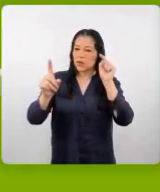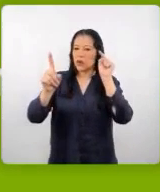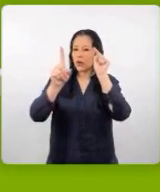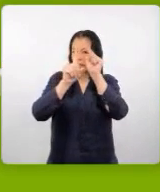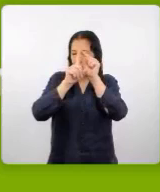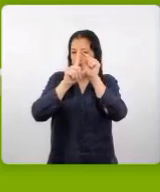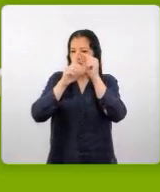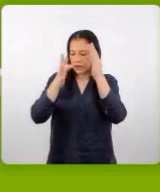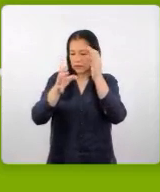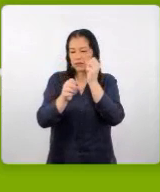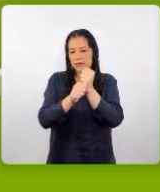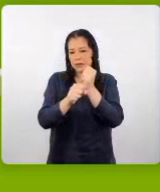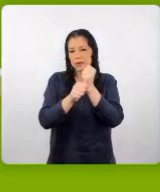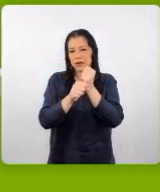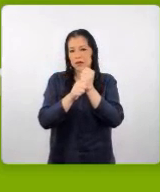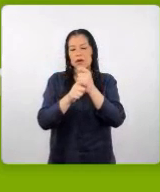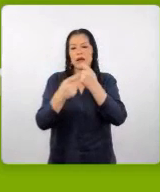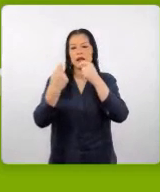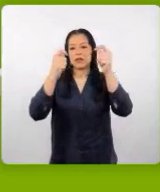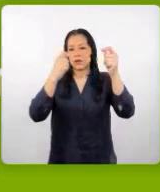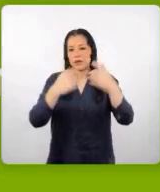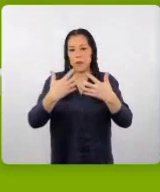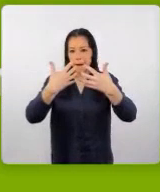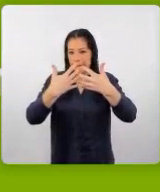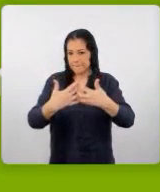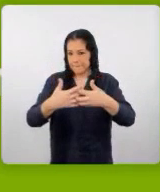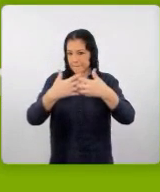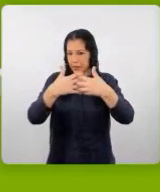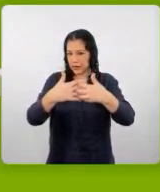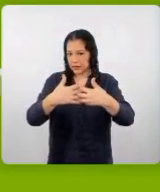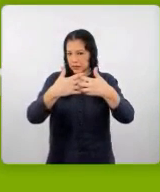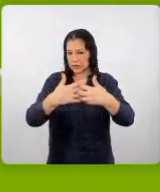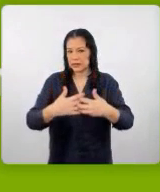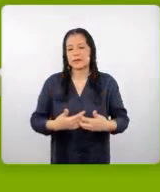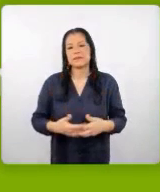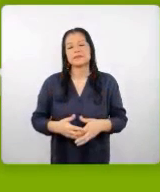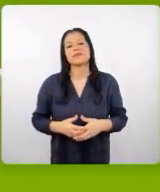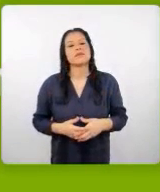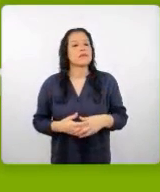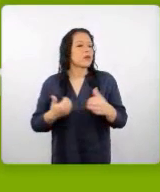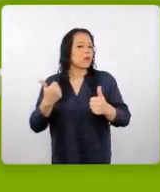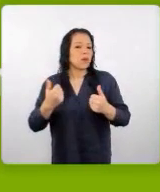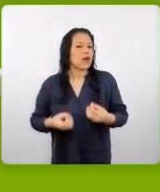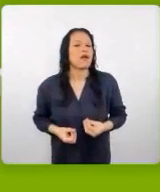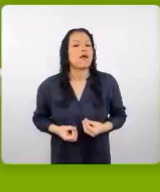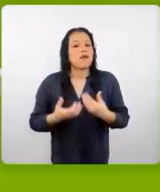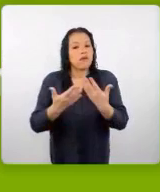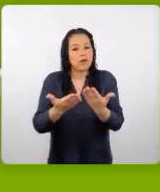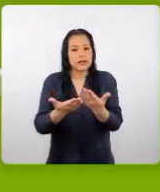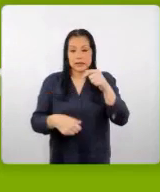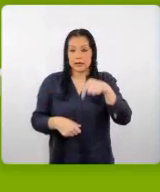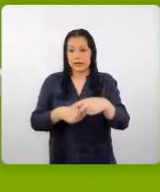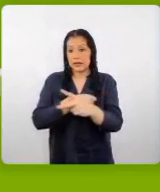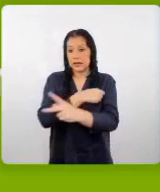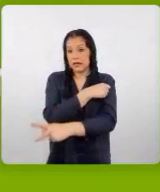estamos trabajando con el turismo empresarial. ¿Qué cosa es lo que ofrece también en el país